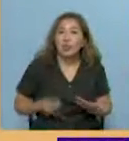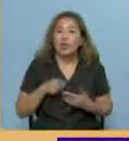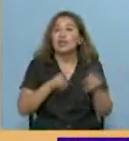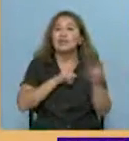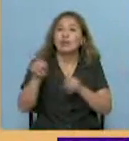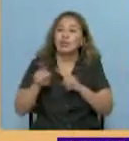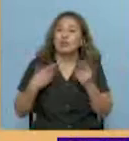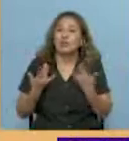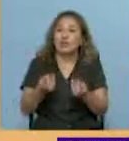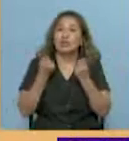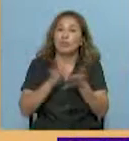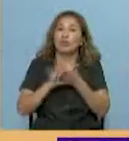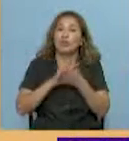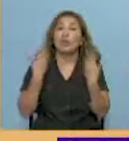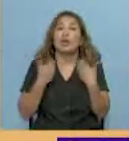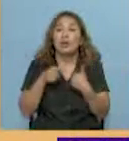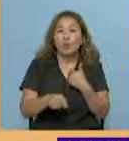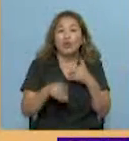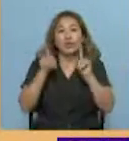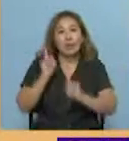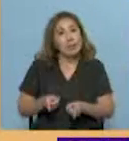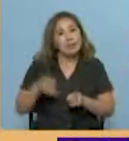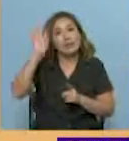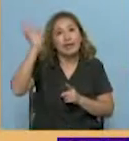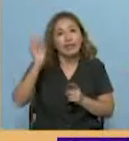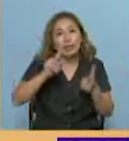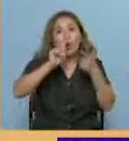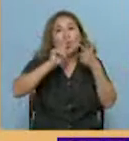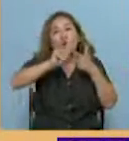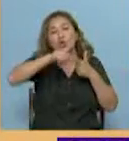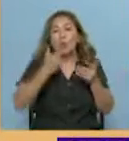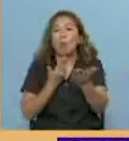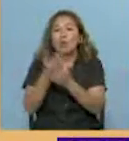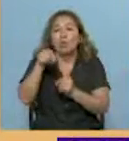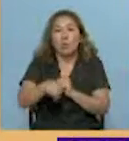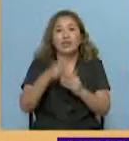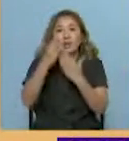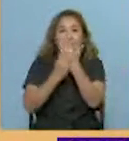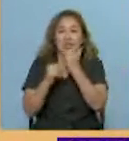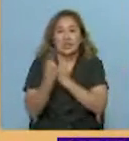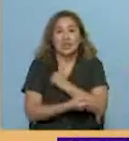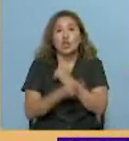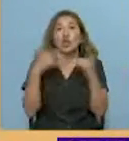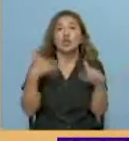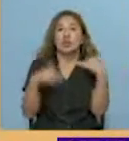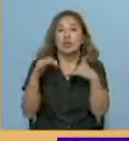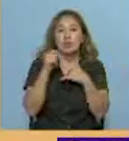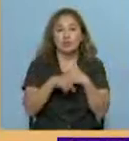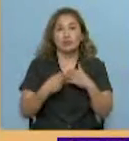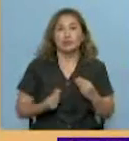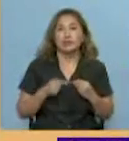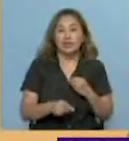urgente eso para poder tener también tenemos el otro planteo que le hicimos al ministro de la urgencia de